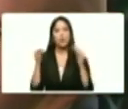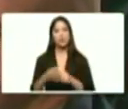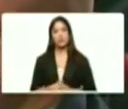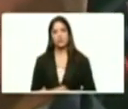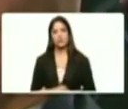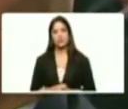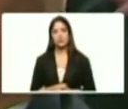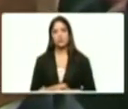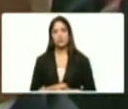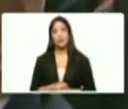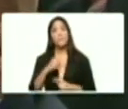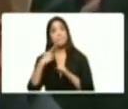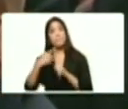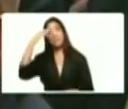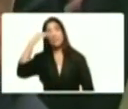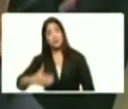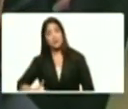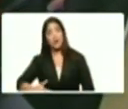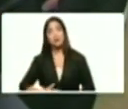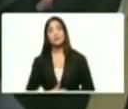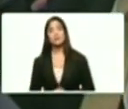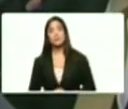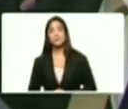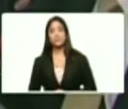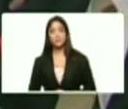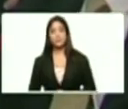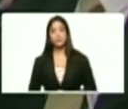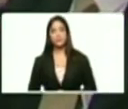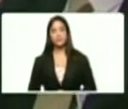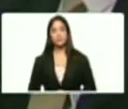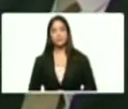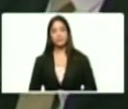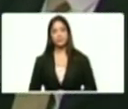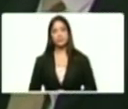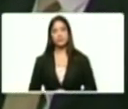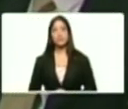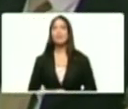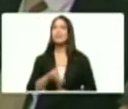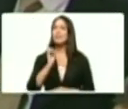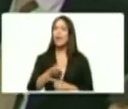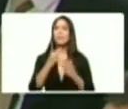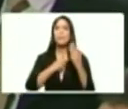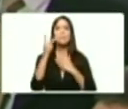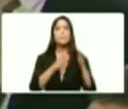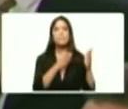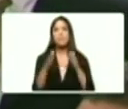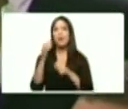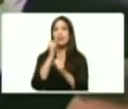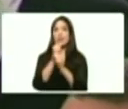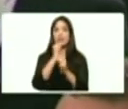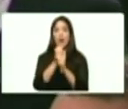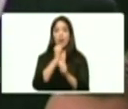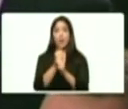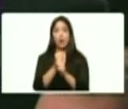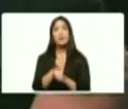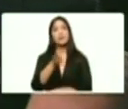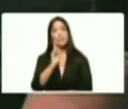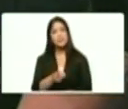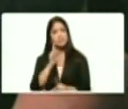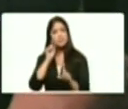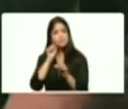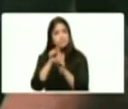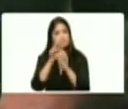todo el poder militar debe ordenar su agenda de trabajo y poner en el